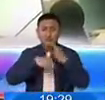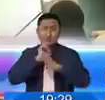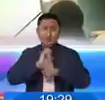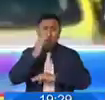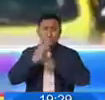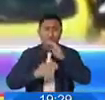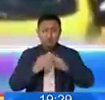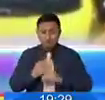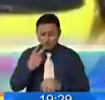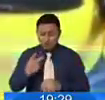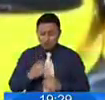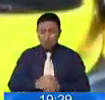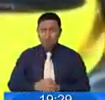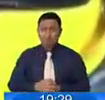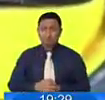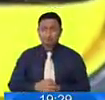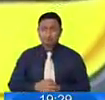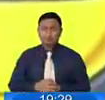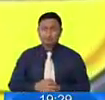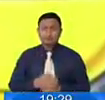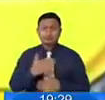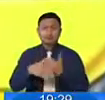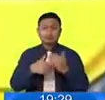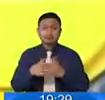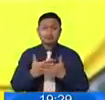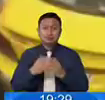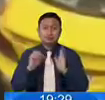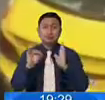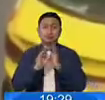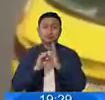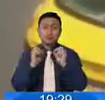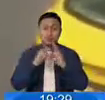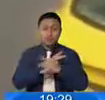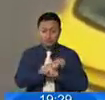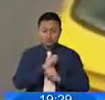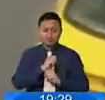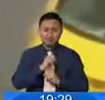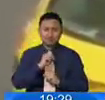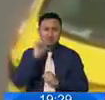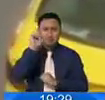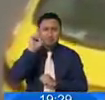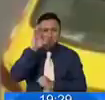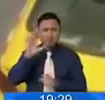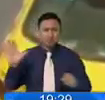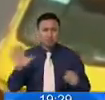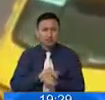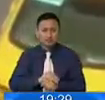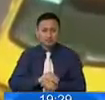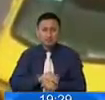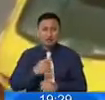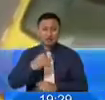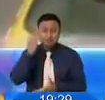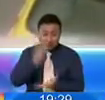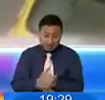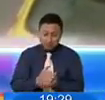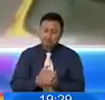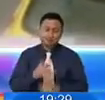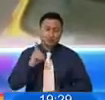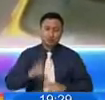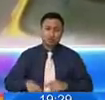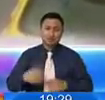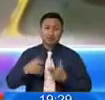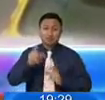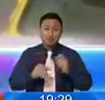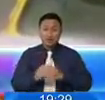nivel mundial. Horas después del crimen empezó a circular en redes sociales el video completo, fue imposible parar la reproducción. Compartieron